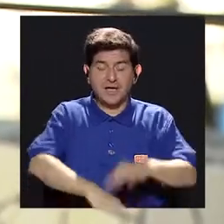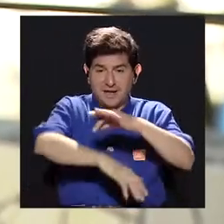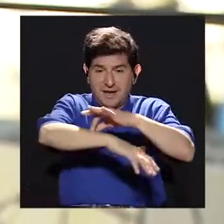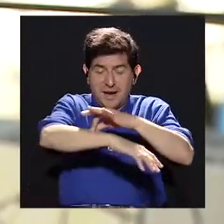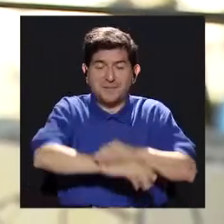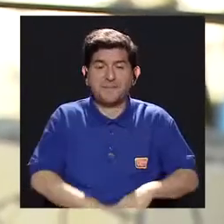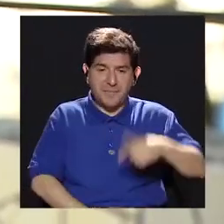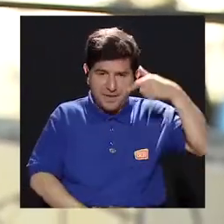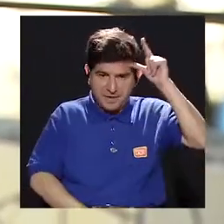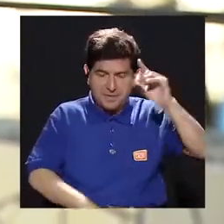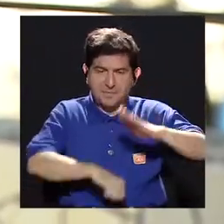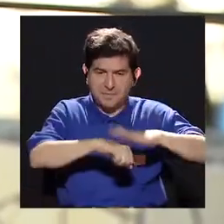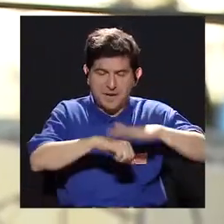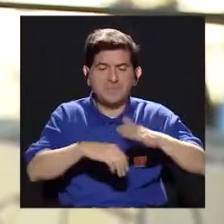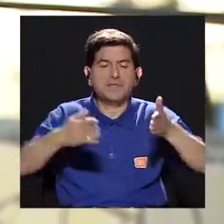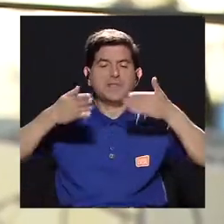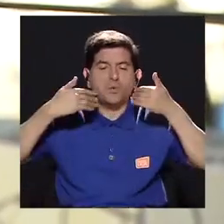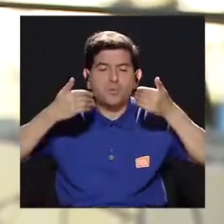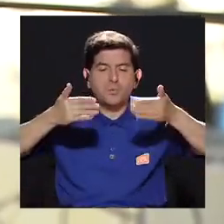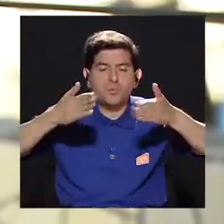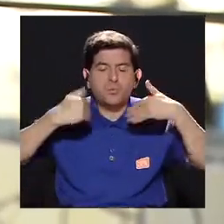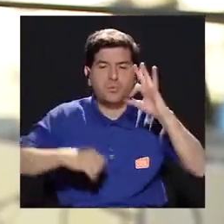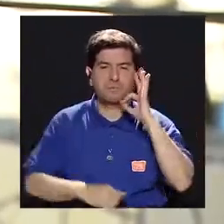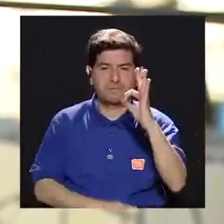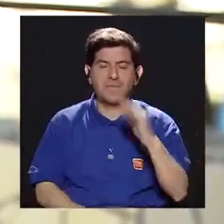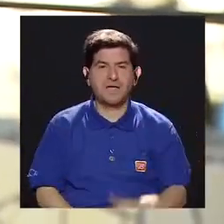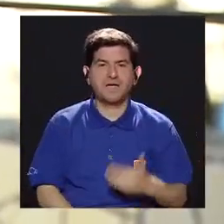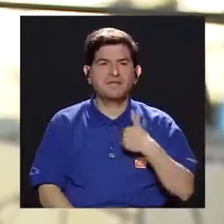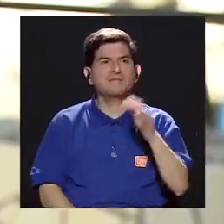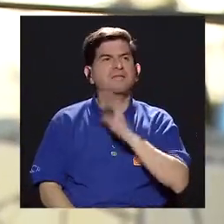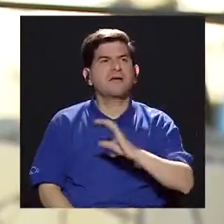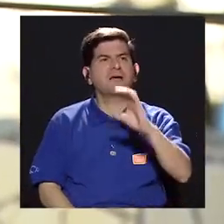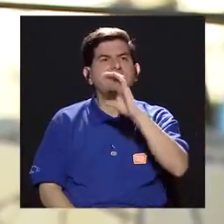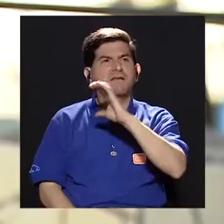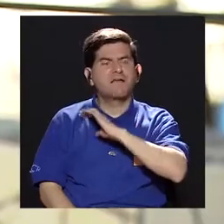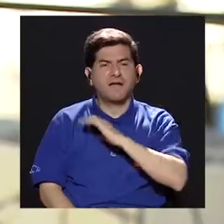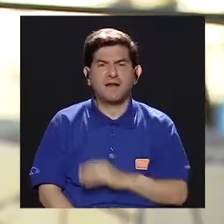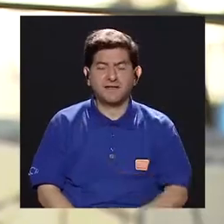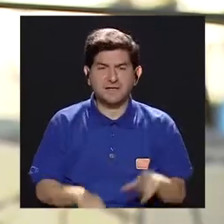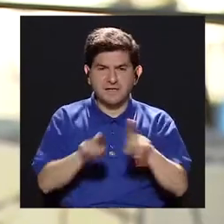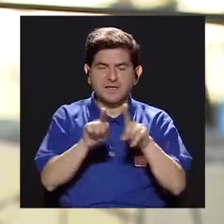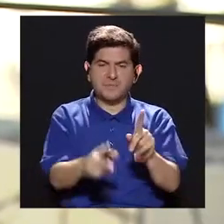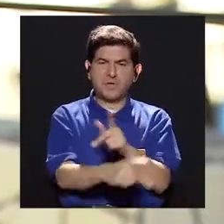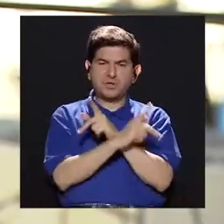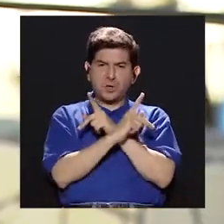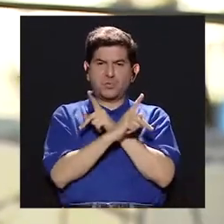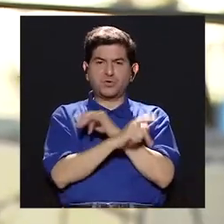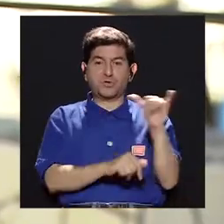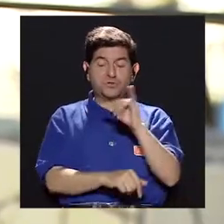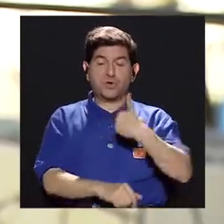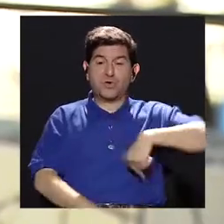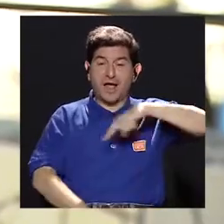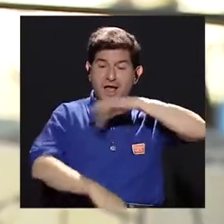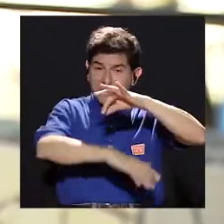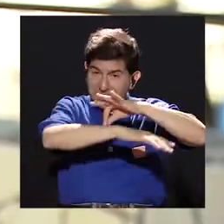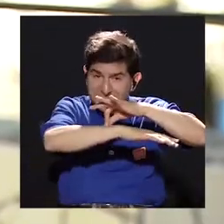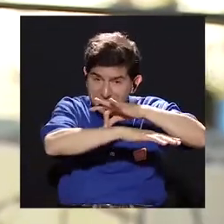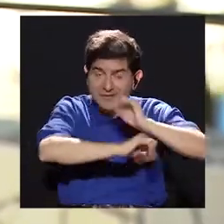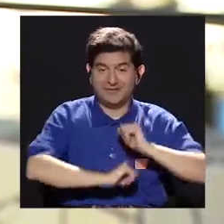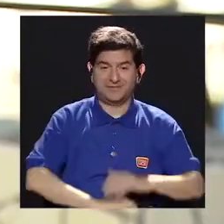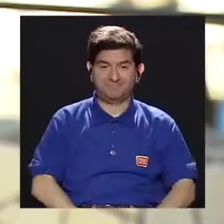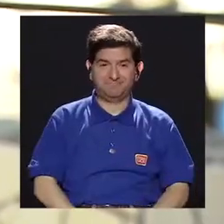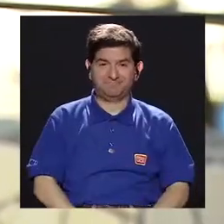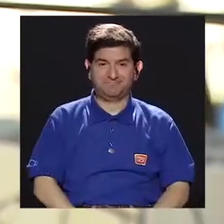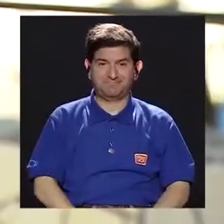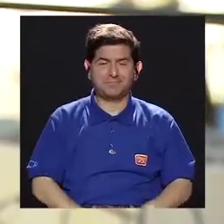hace respirar, deja circular bien el aire, o sea, tiene ciertas características impermeables, como nuestra piel, para